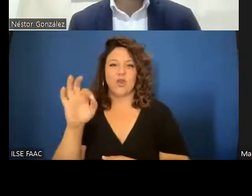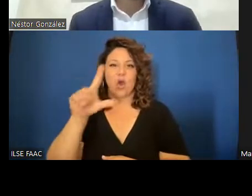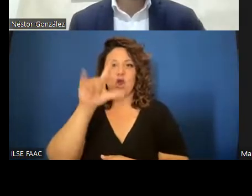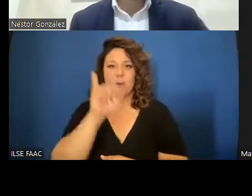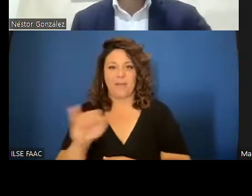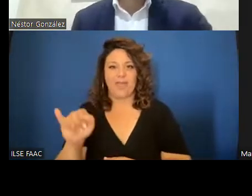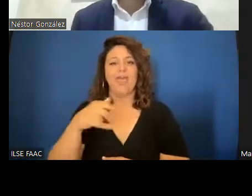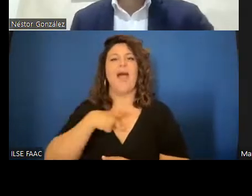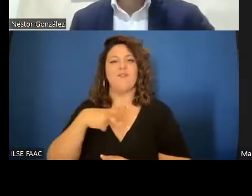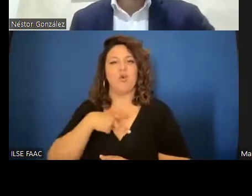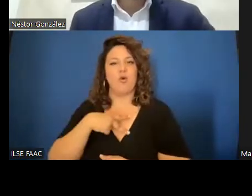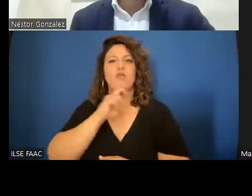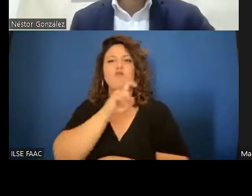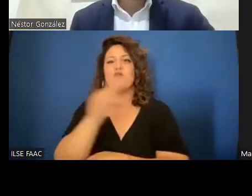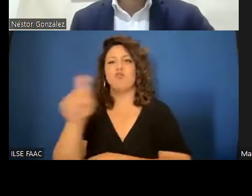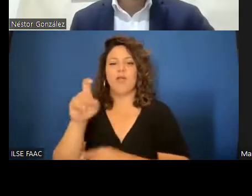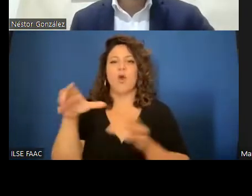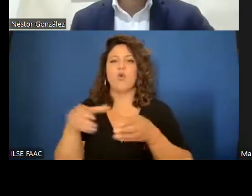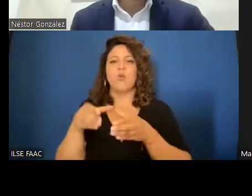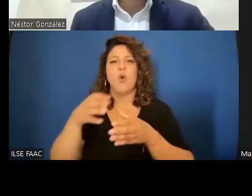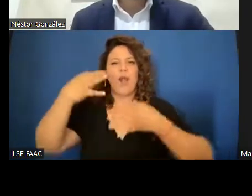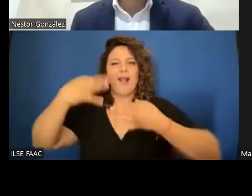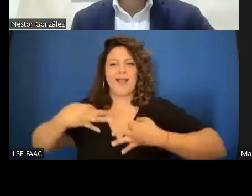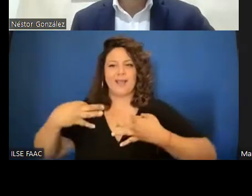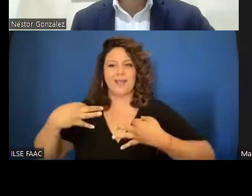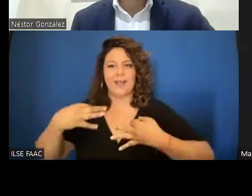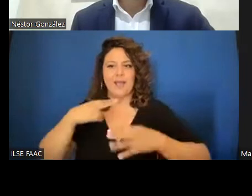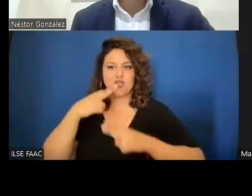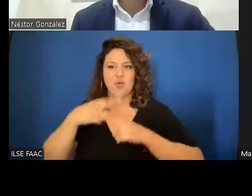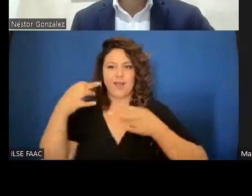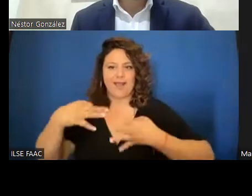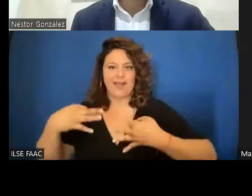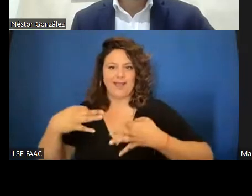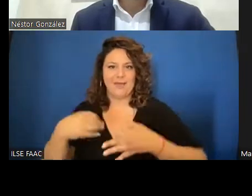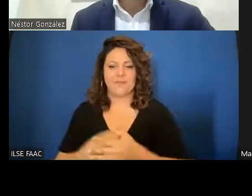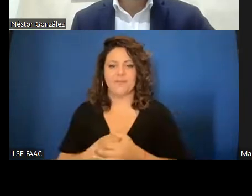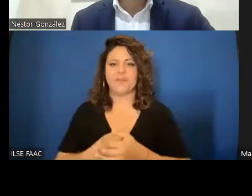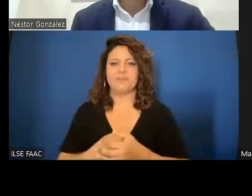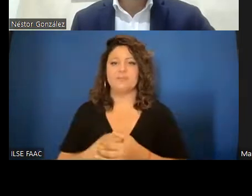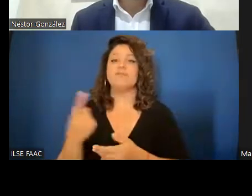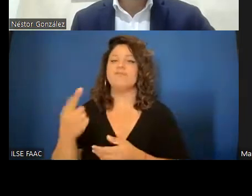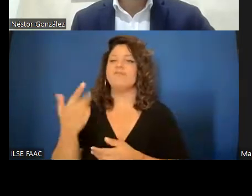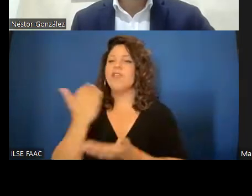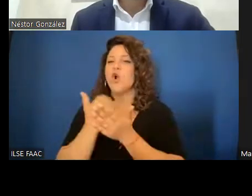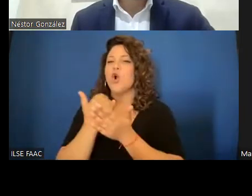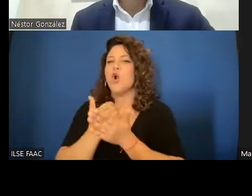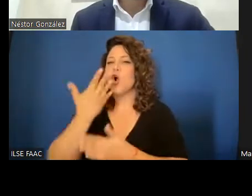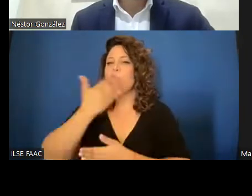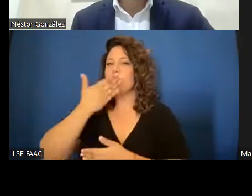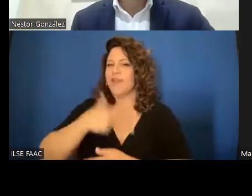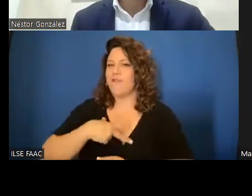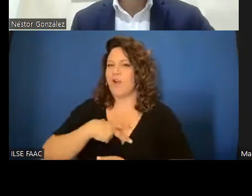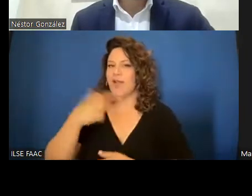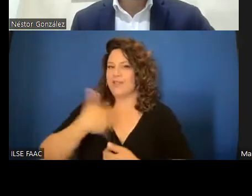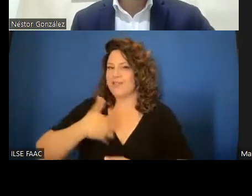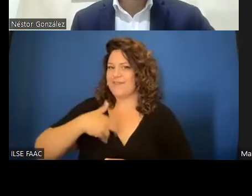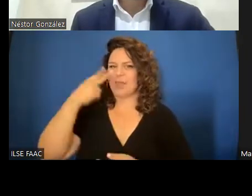civil. También es presidente del grupo de discapacidad en su colegio. Y también nos